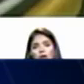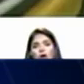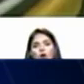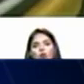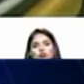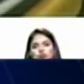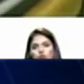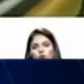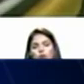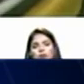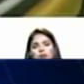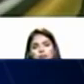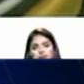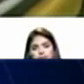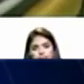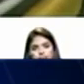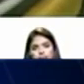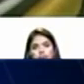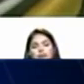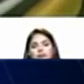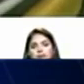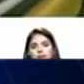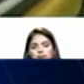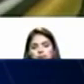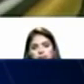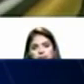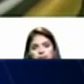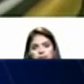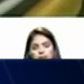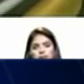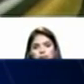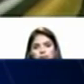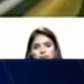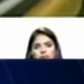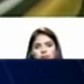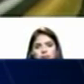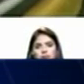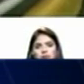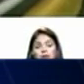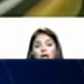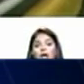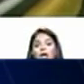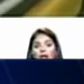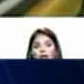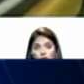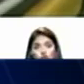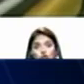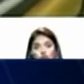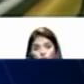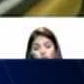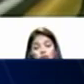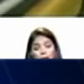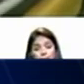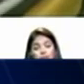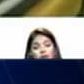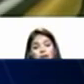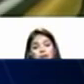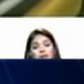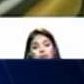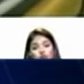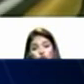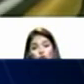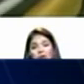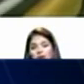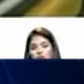conforme al debido proceso. El numeral 12, que está también en el corazón de las atribuciones de